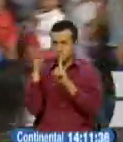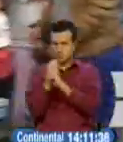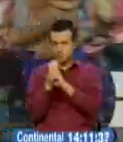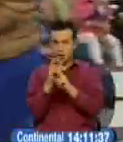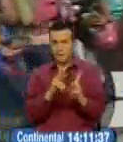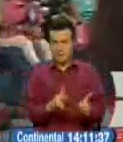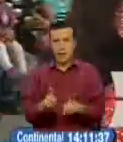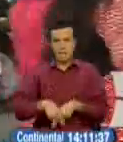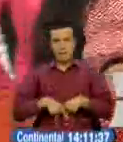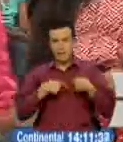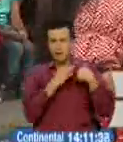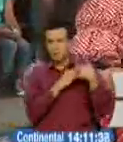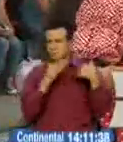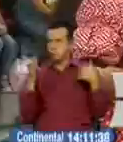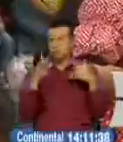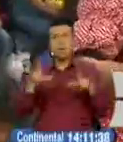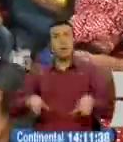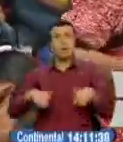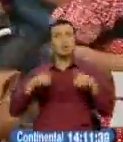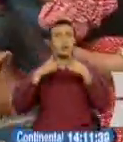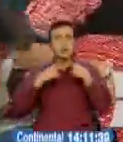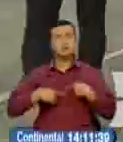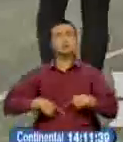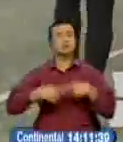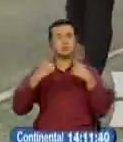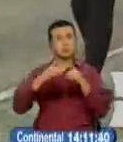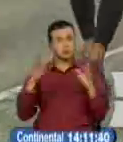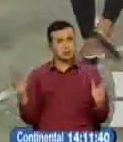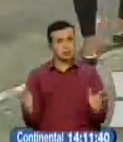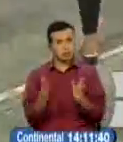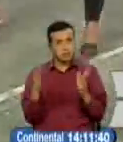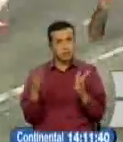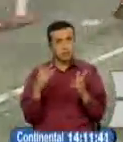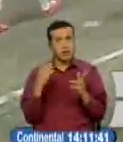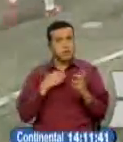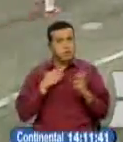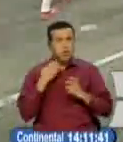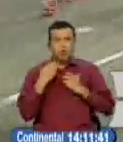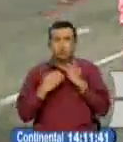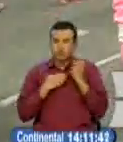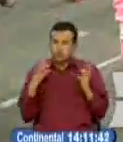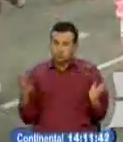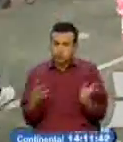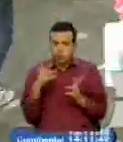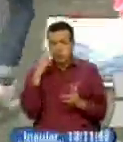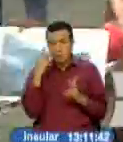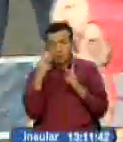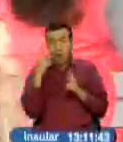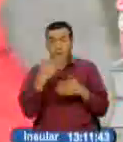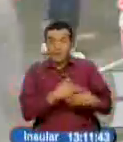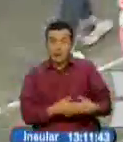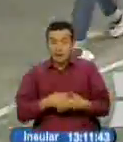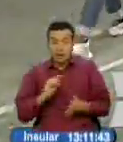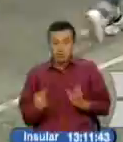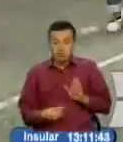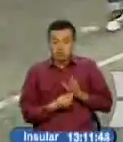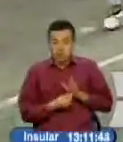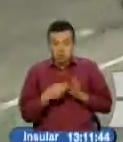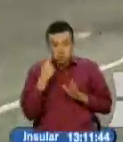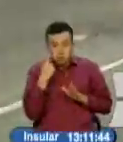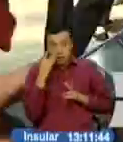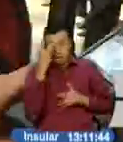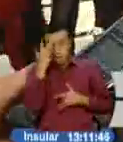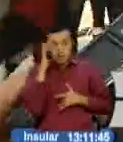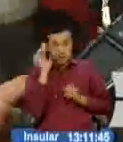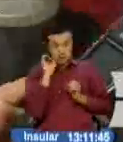del presidente Lenín Moreno, que también contempla estimulación temprana y tamizaje para identificar posibles enfermedades desde la primera